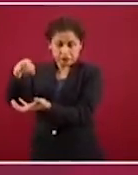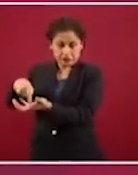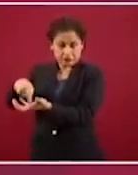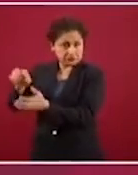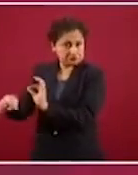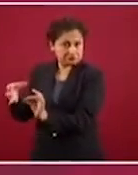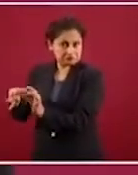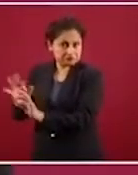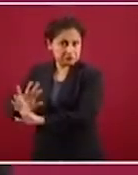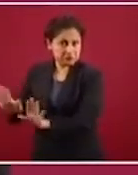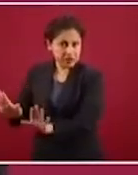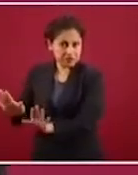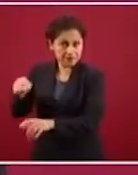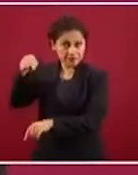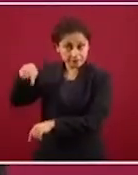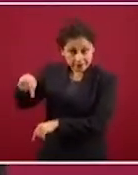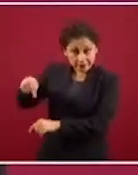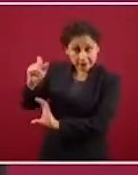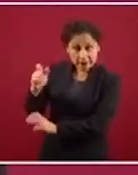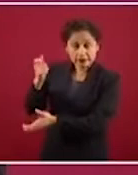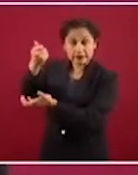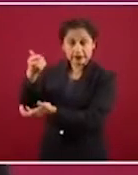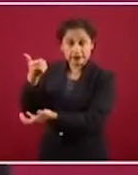De dos partes: